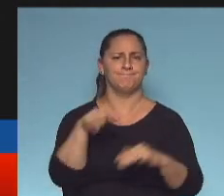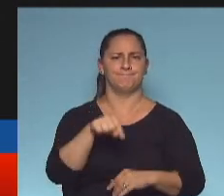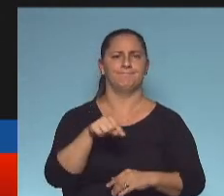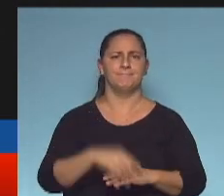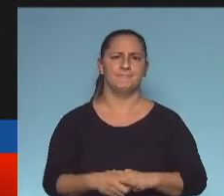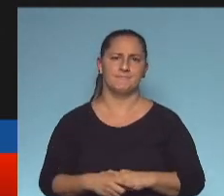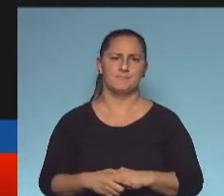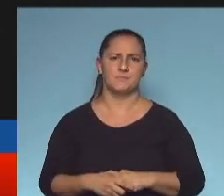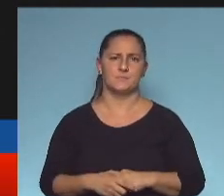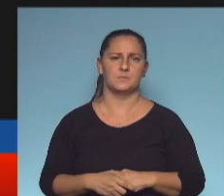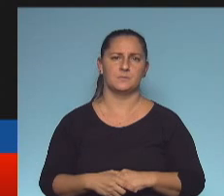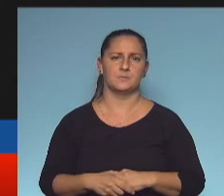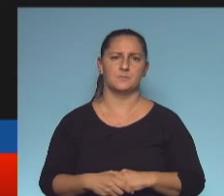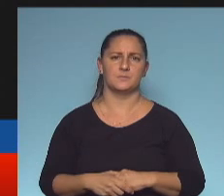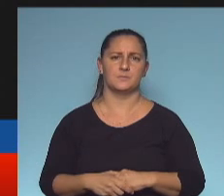y